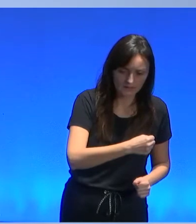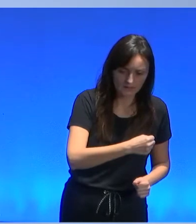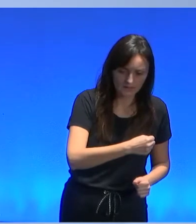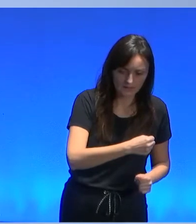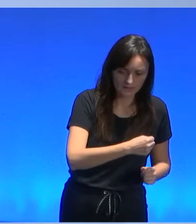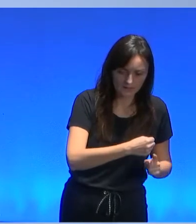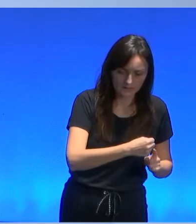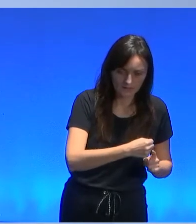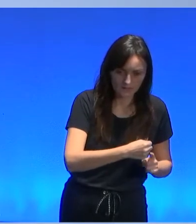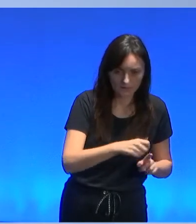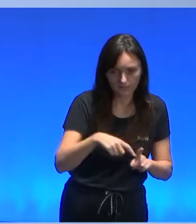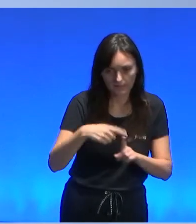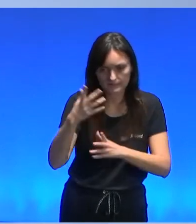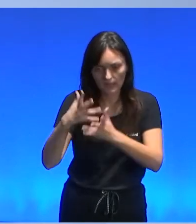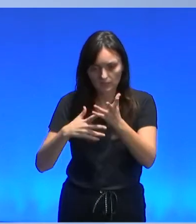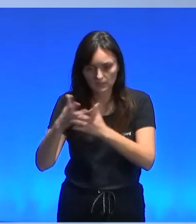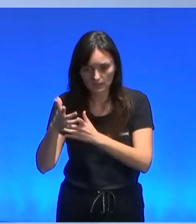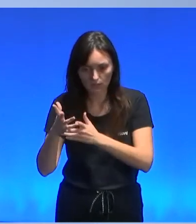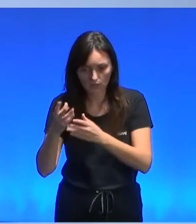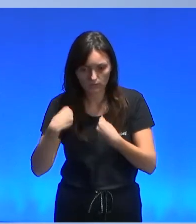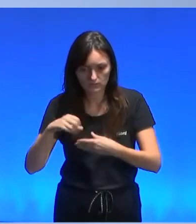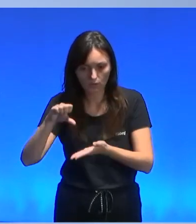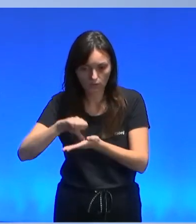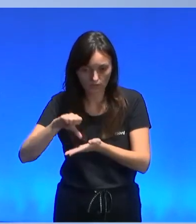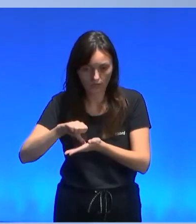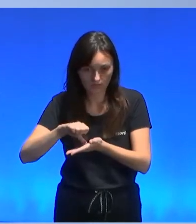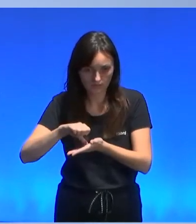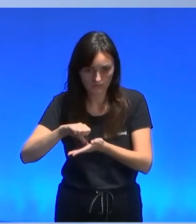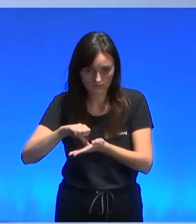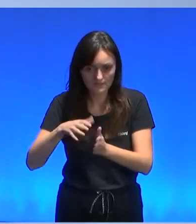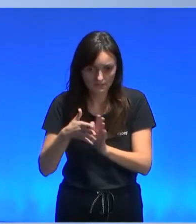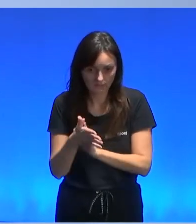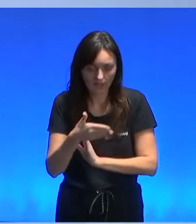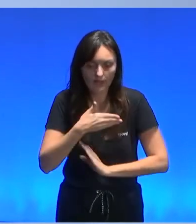y la administración de la ciudad quiere este proyecto.